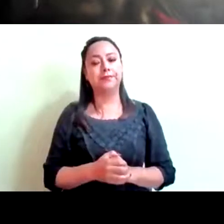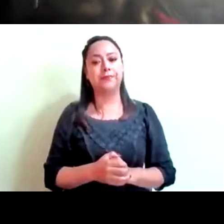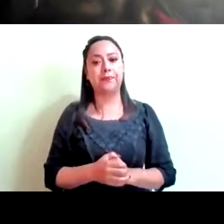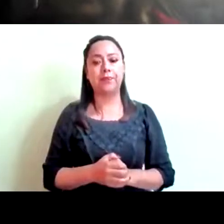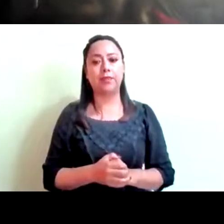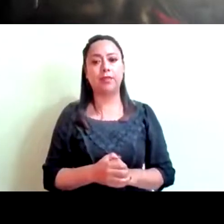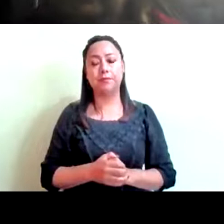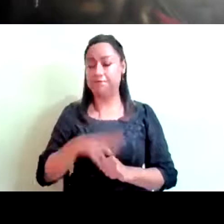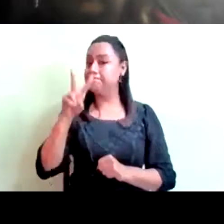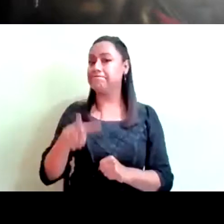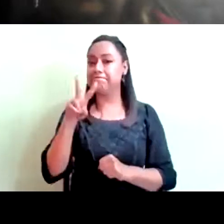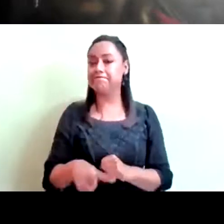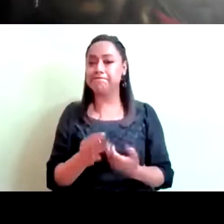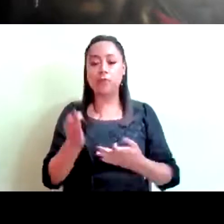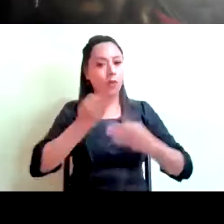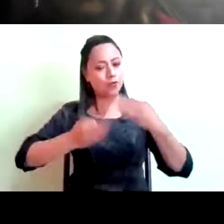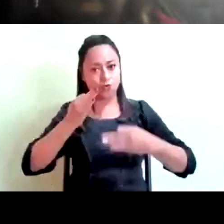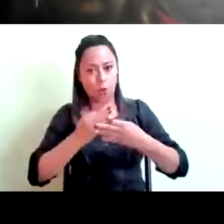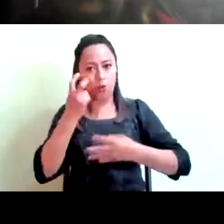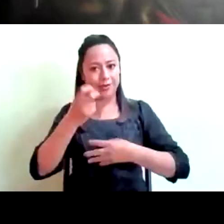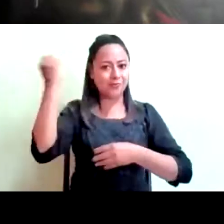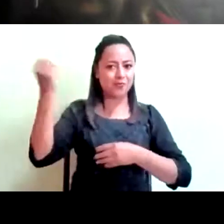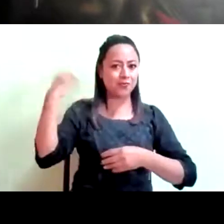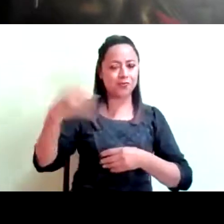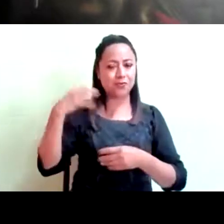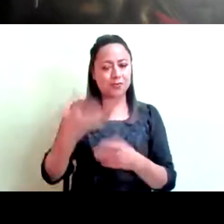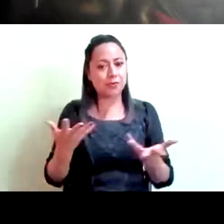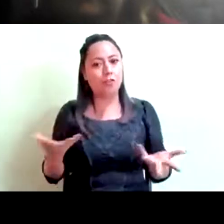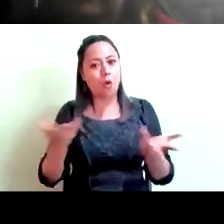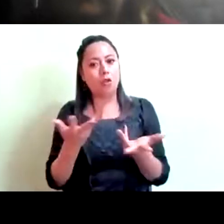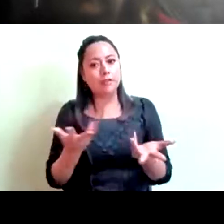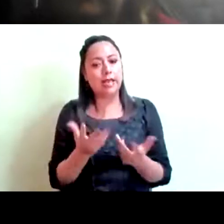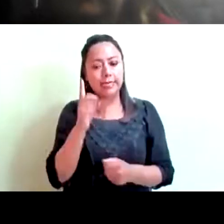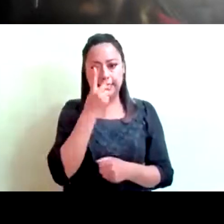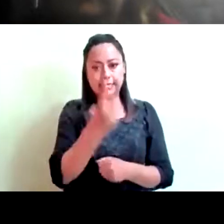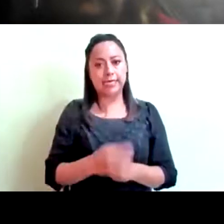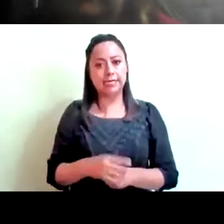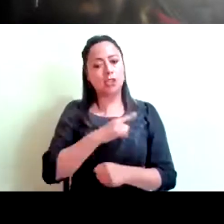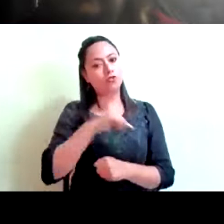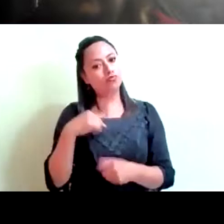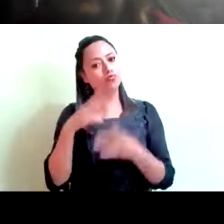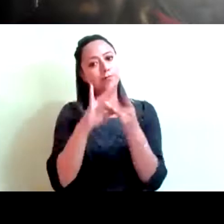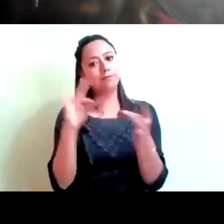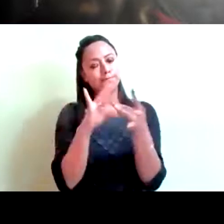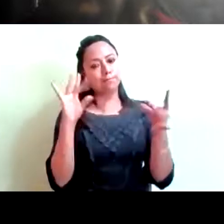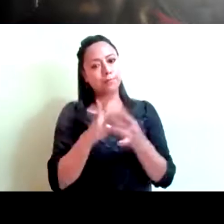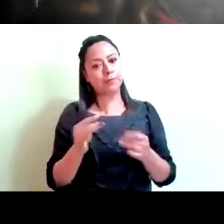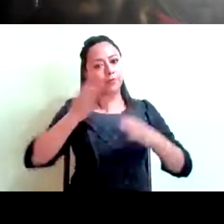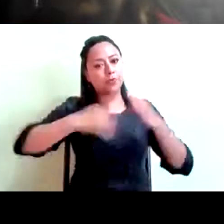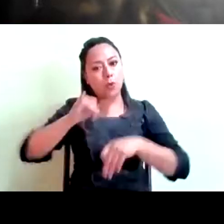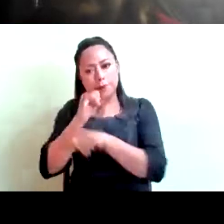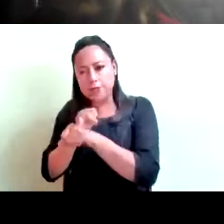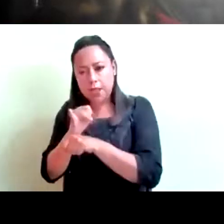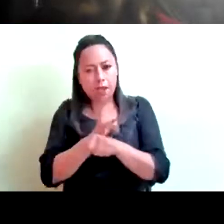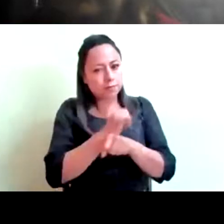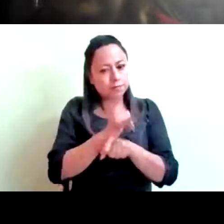La verdad es que todo lo que en estos foros siempre nos comentan, nos mencionan, todas las investigaciones, todo